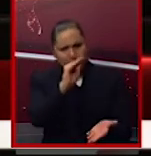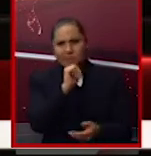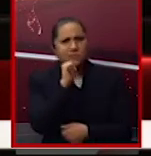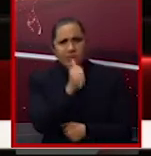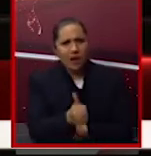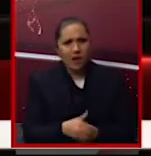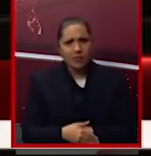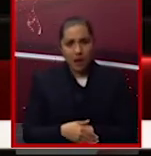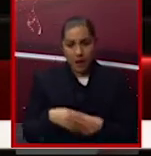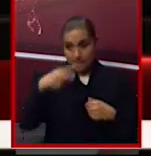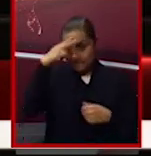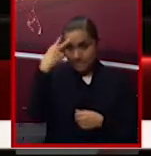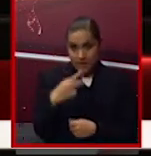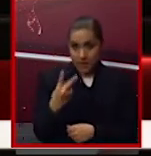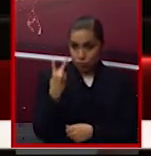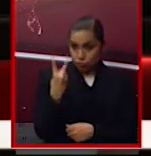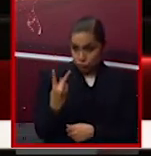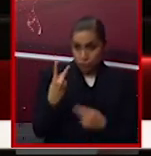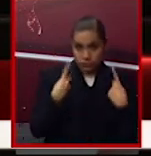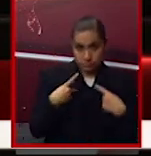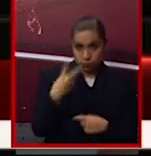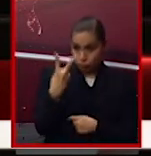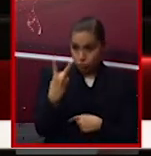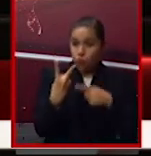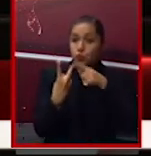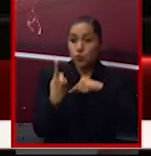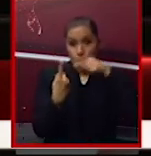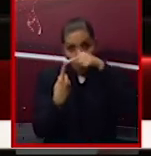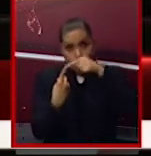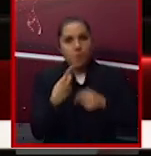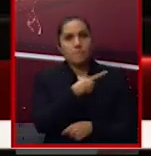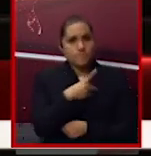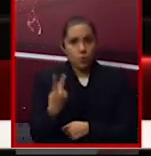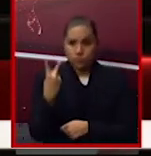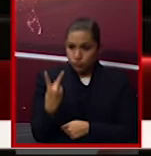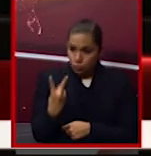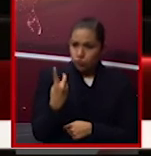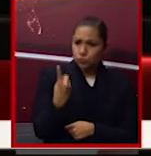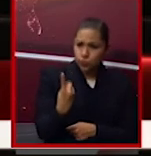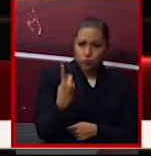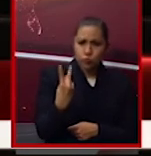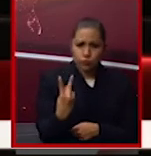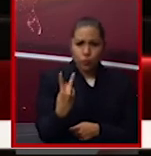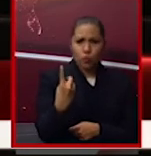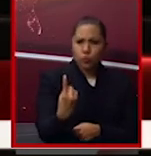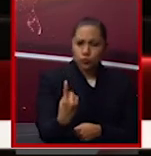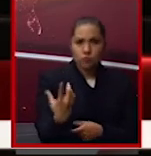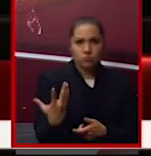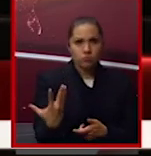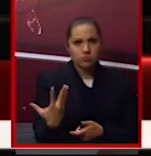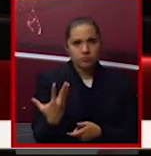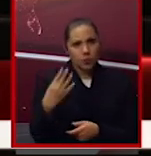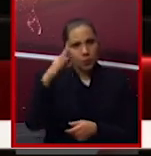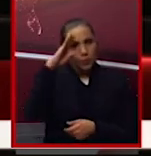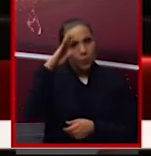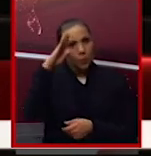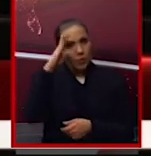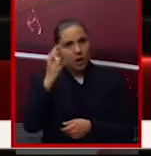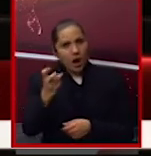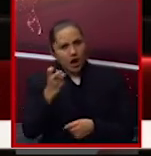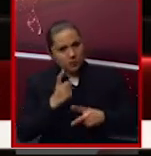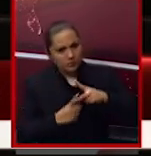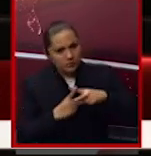2 mexicanos es pobre. Lo que sí creció, y es una